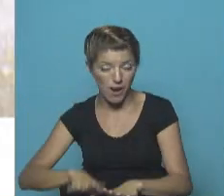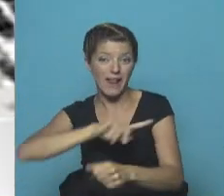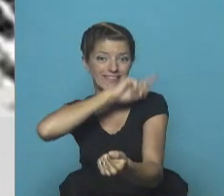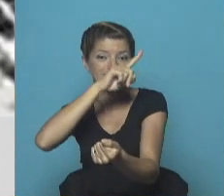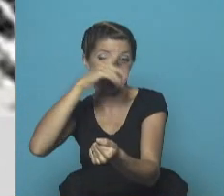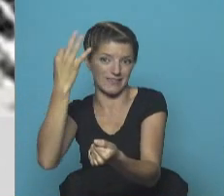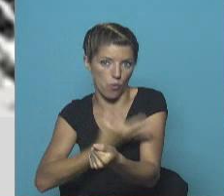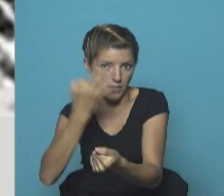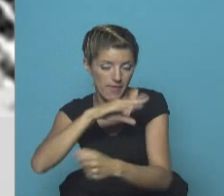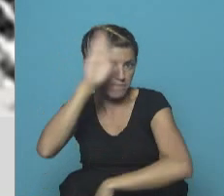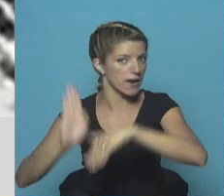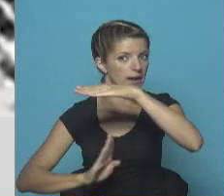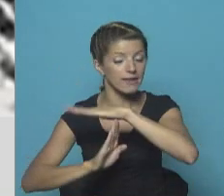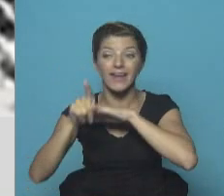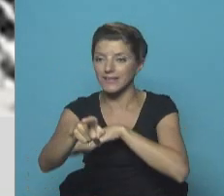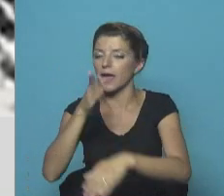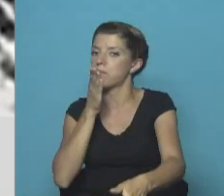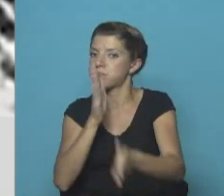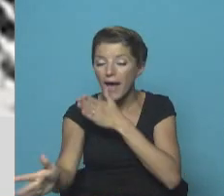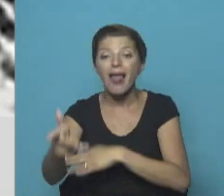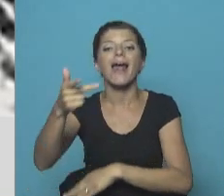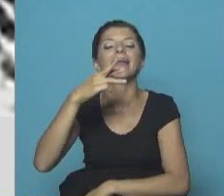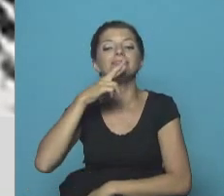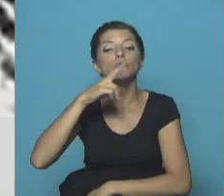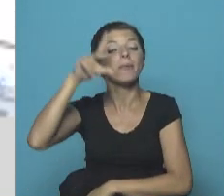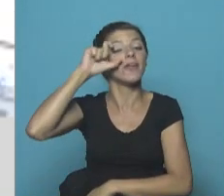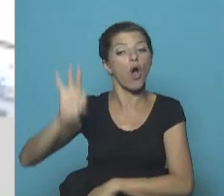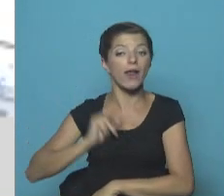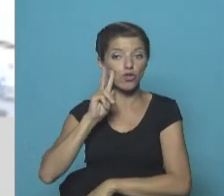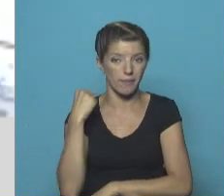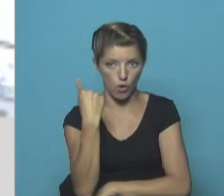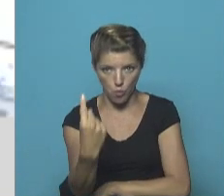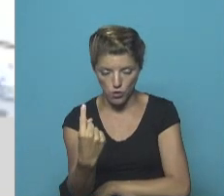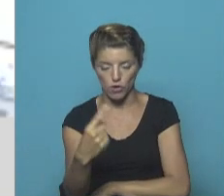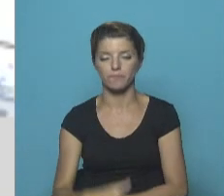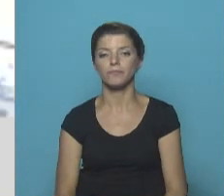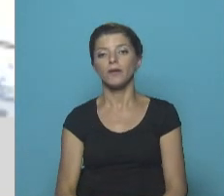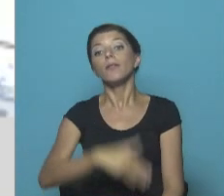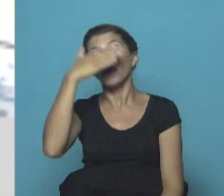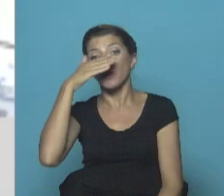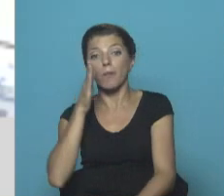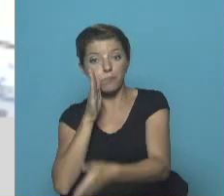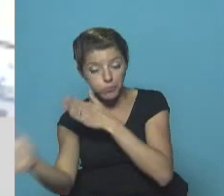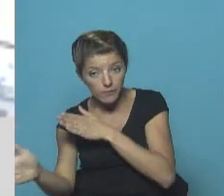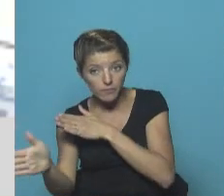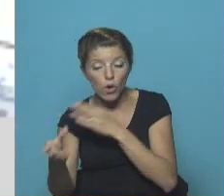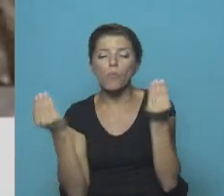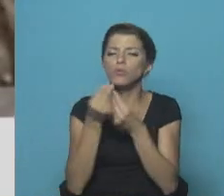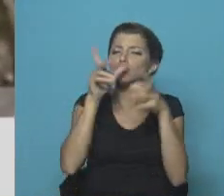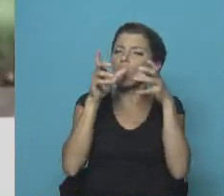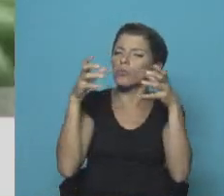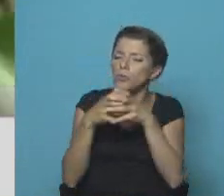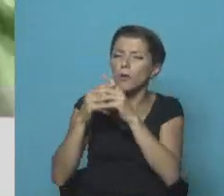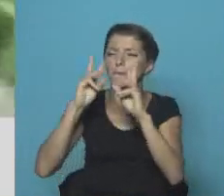Jalisco, de donde logró escapar el 19 de enero de 2001. Tras su fuga, informaciones de inteligencia situaban